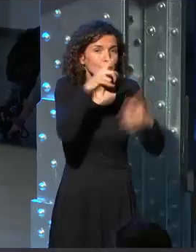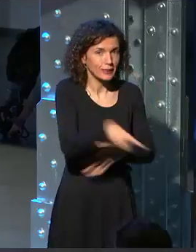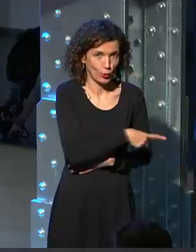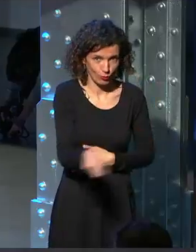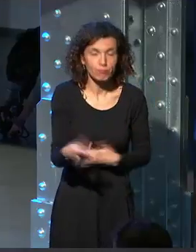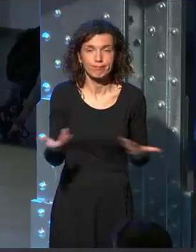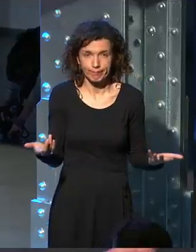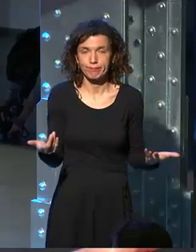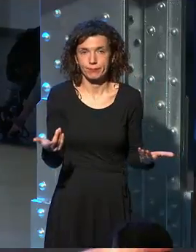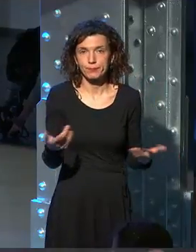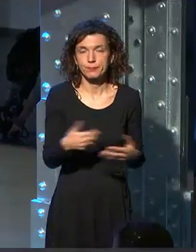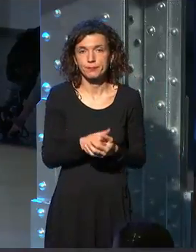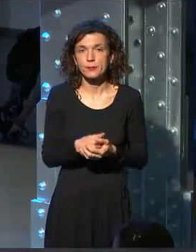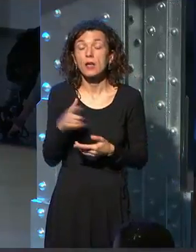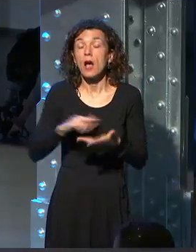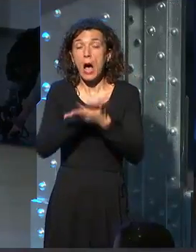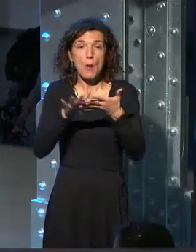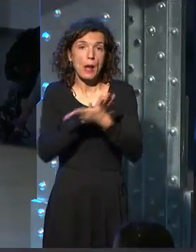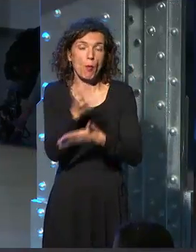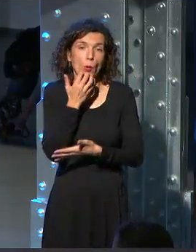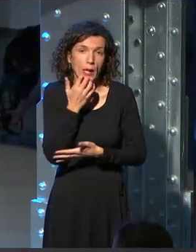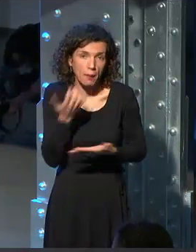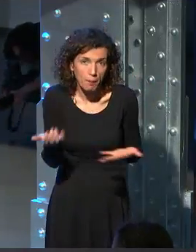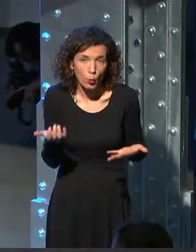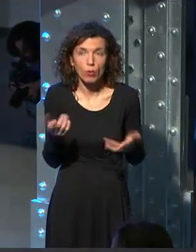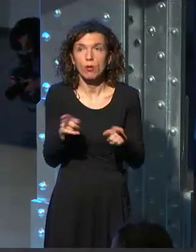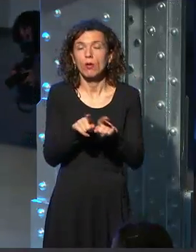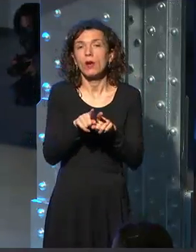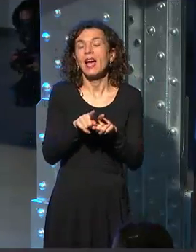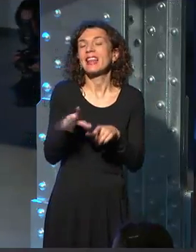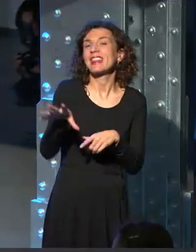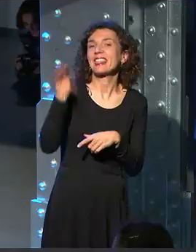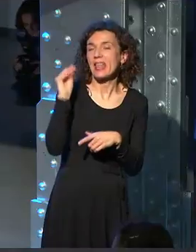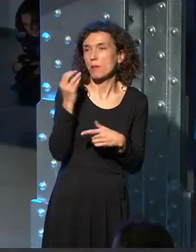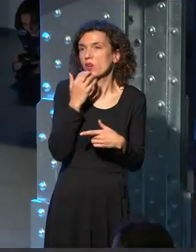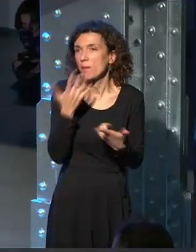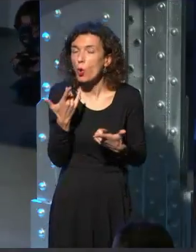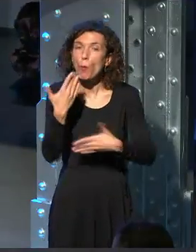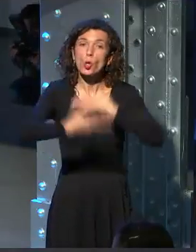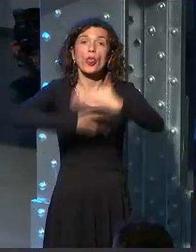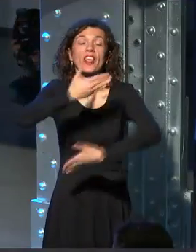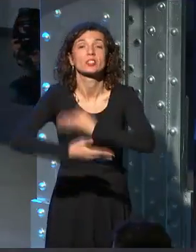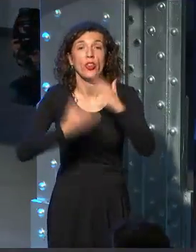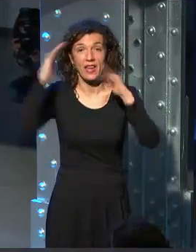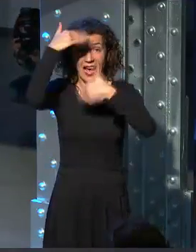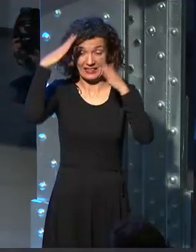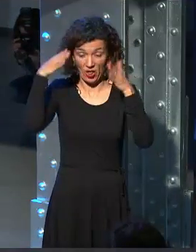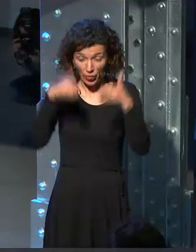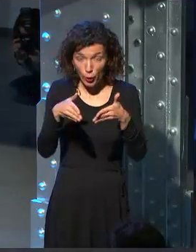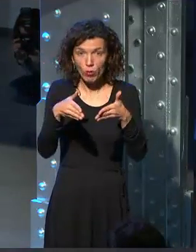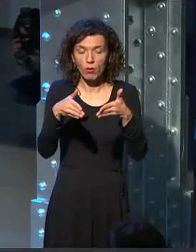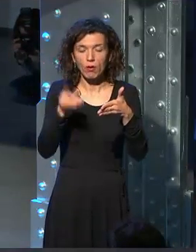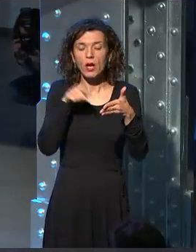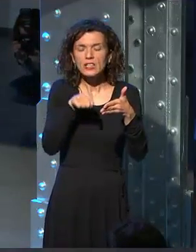Entonces, cuando hablamos, por ejemplo, de llegar a entender mejor los procesos de atención, esto